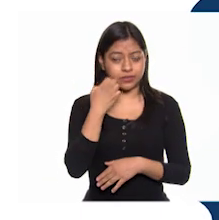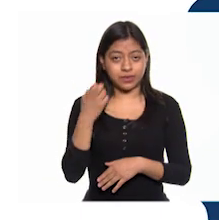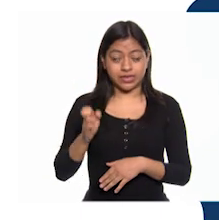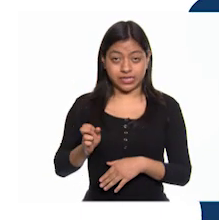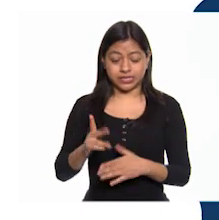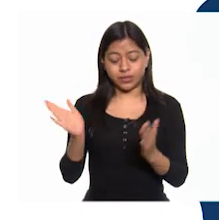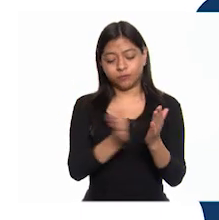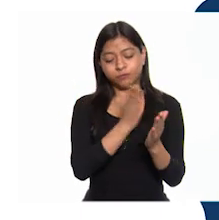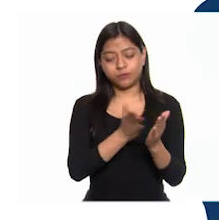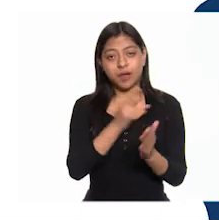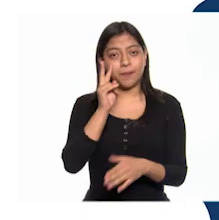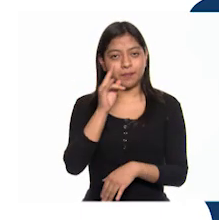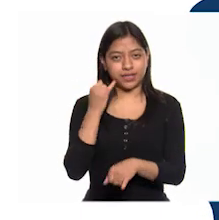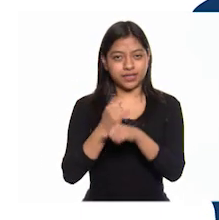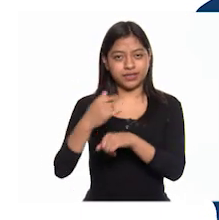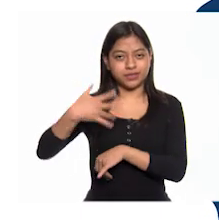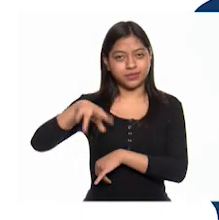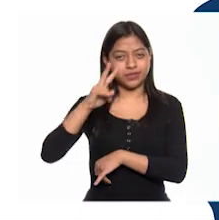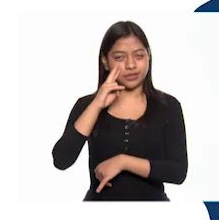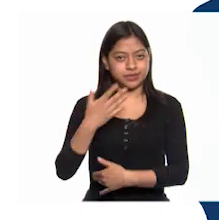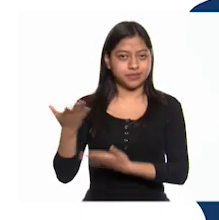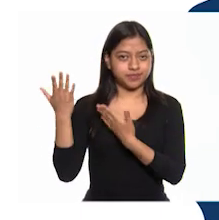en la página